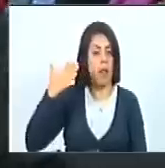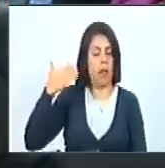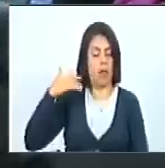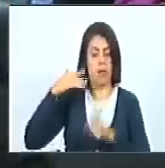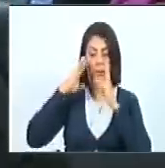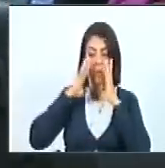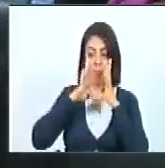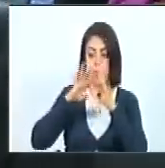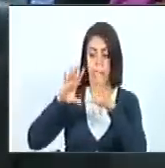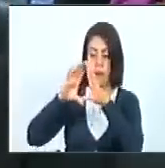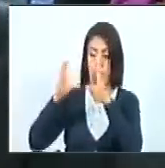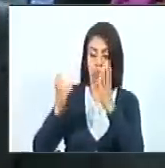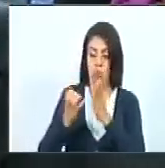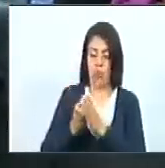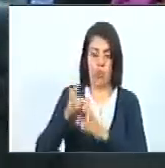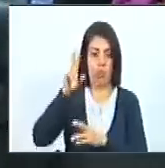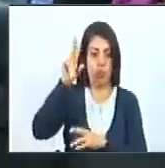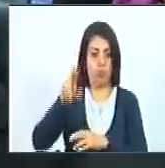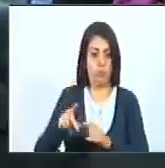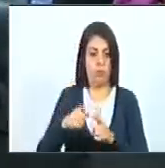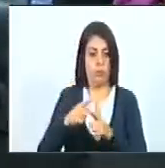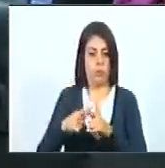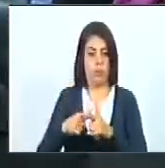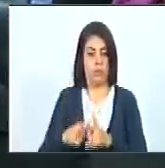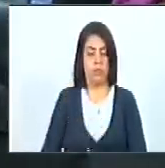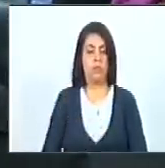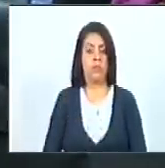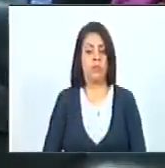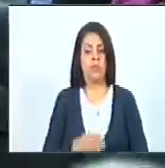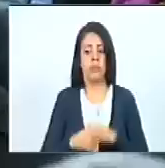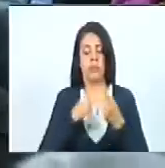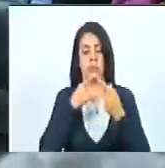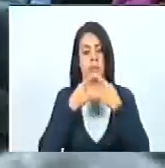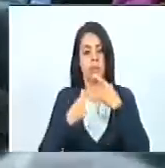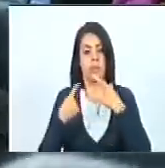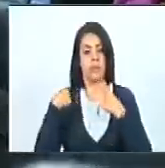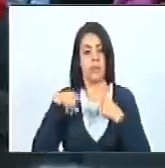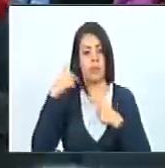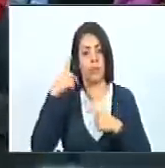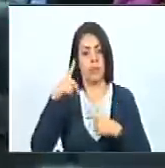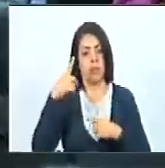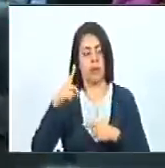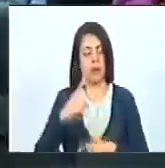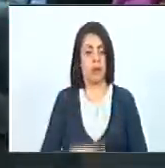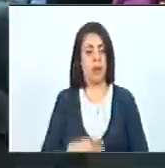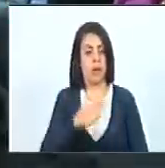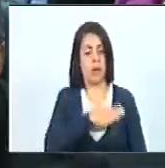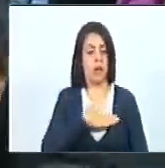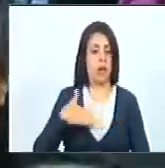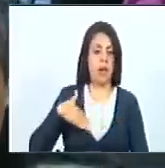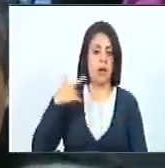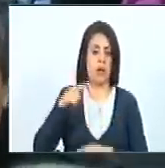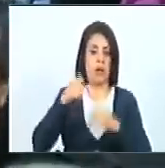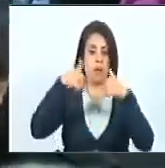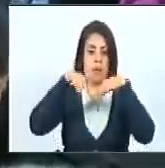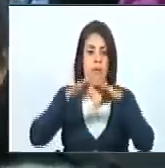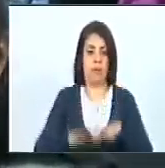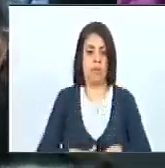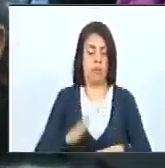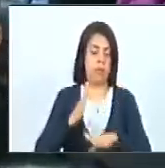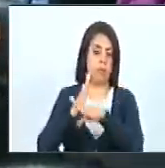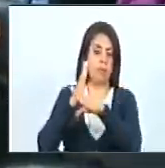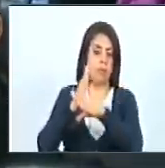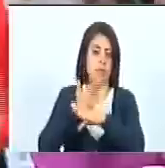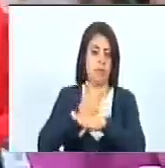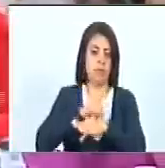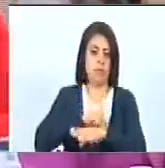mundo todos los días se lanza a decir que tenemos derecho, que queremos que cese el bloqueo para